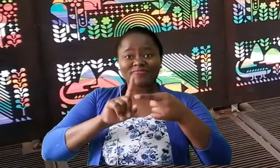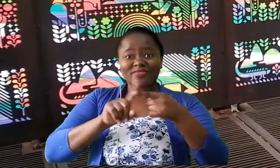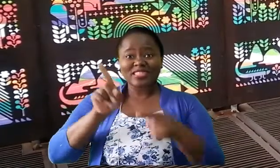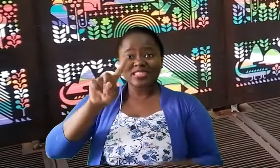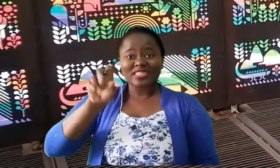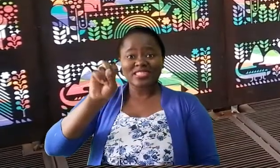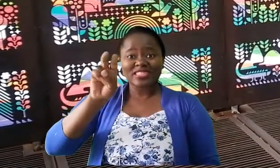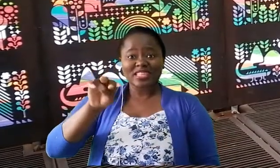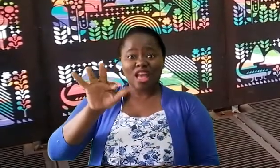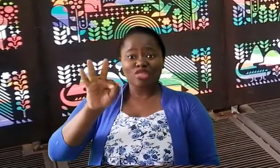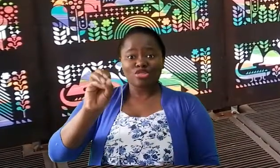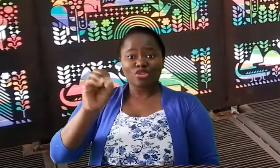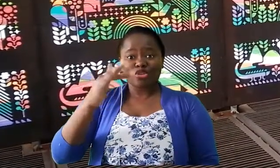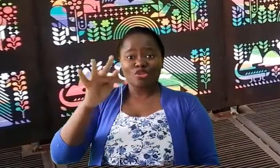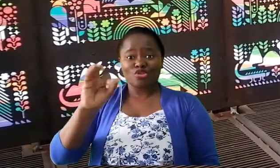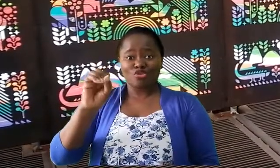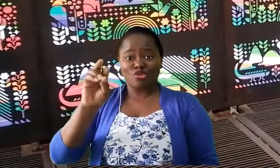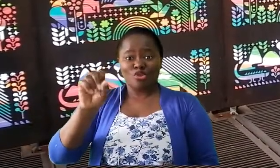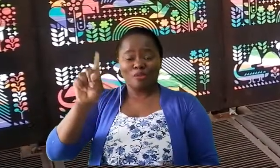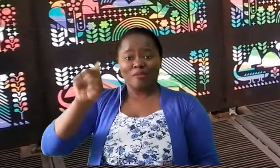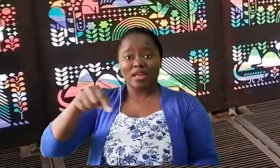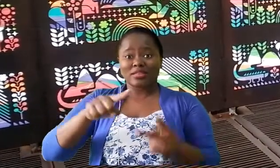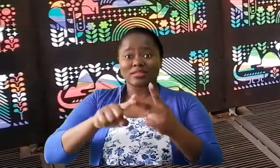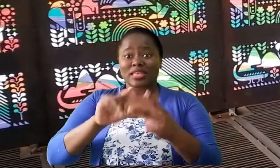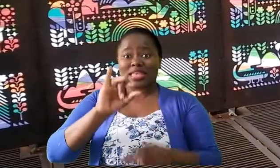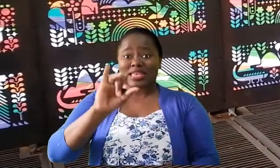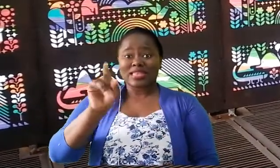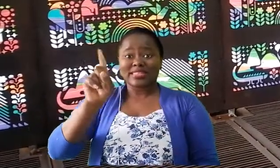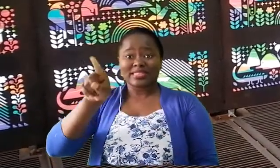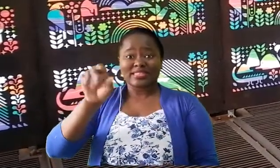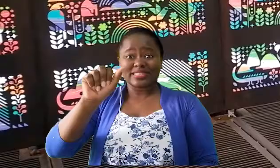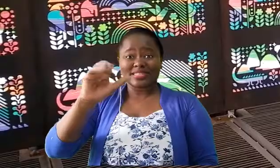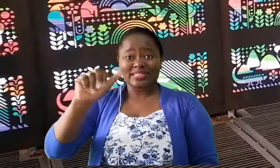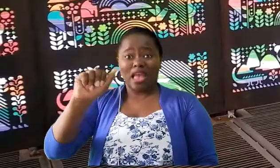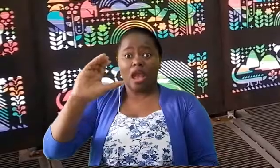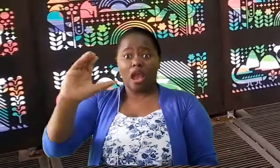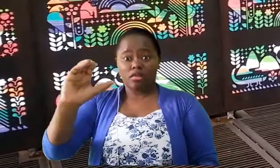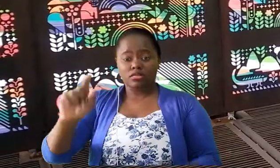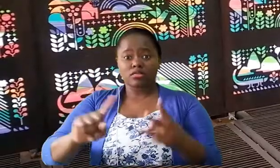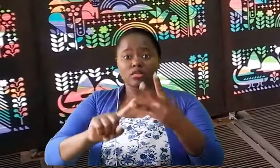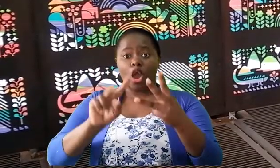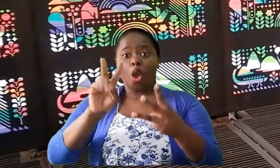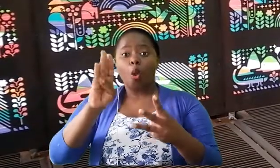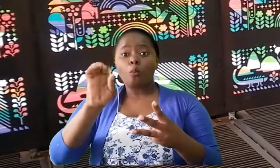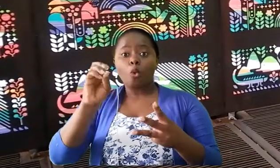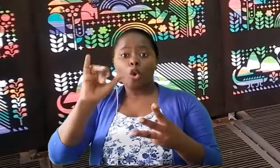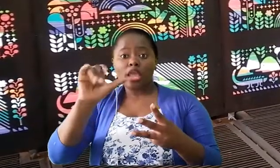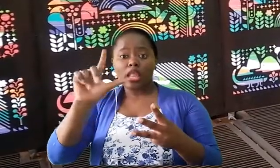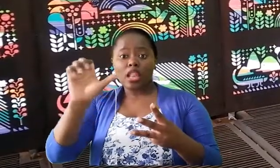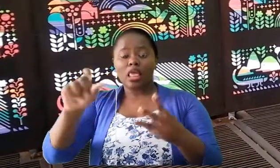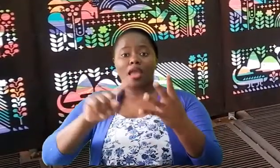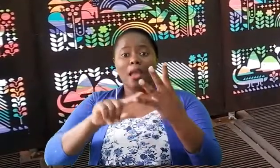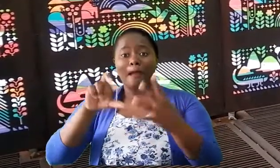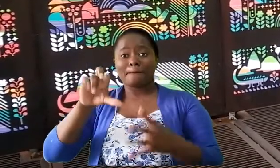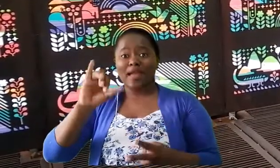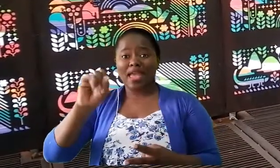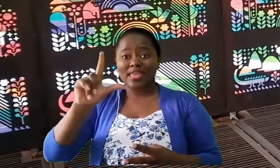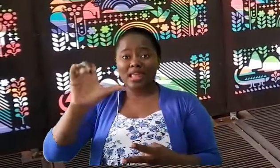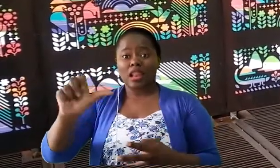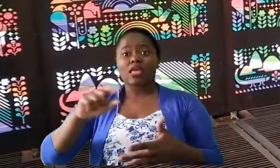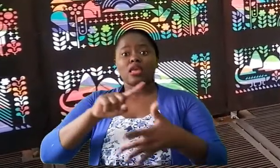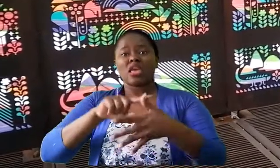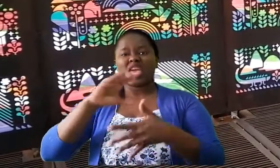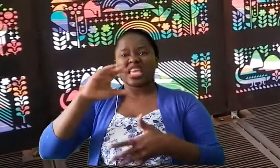a Isaac Newton, tenemos a Boyle, tenemos a Paley, tenemos a Charles Darwin, tenemos a